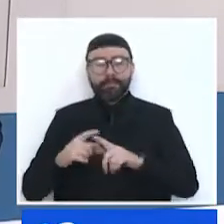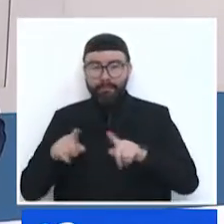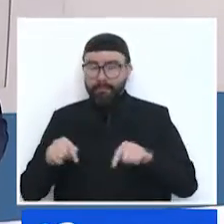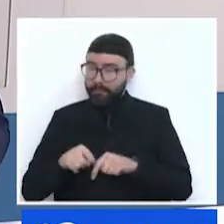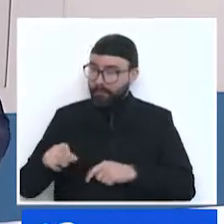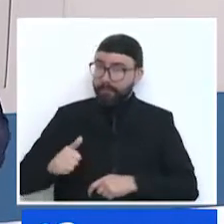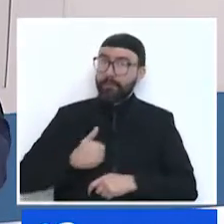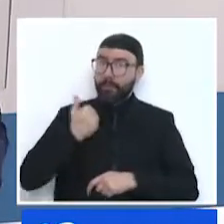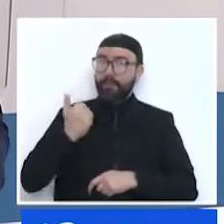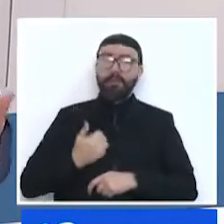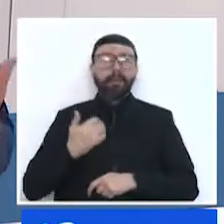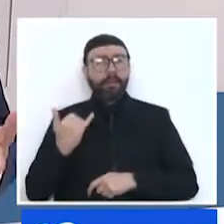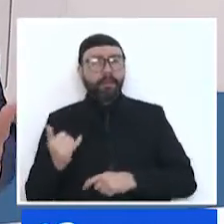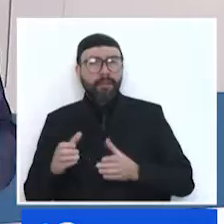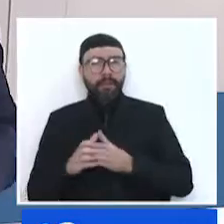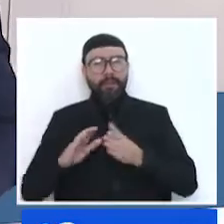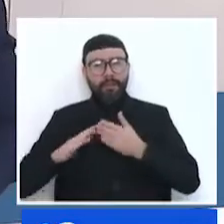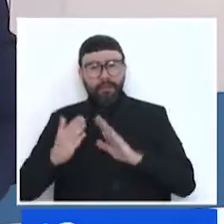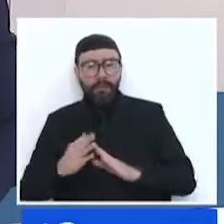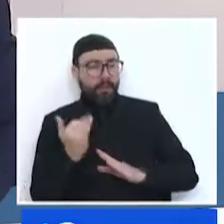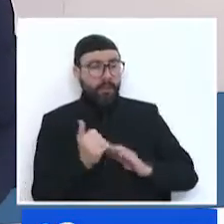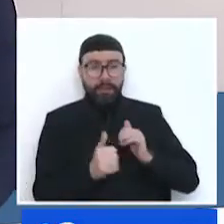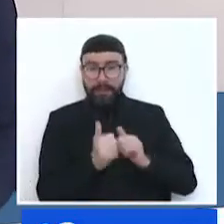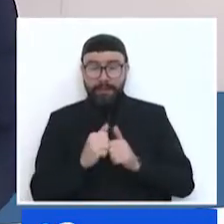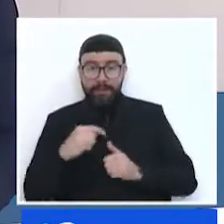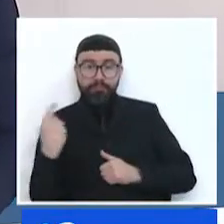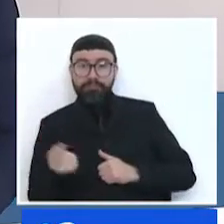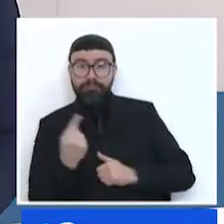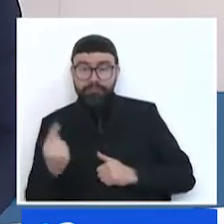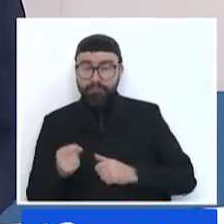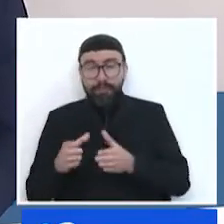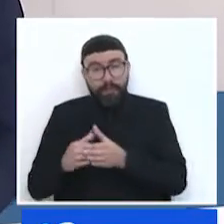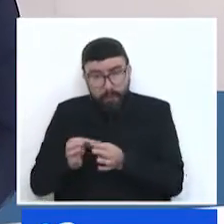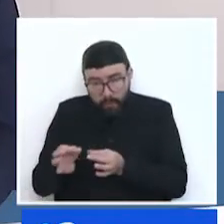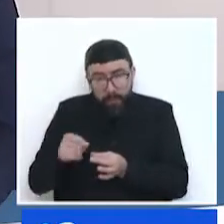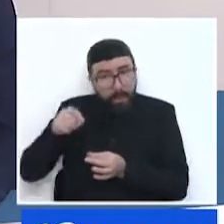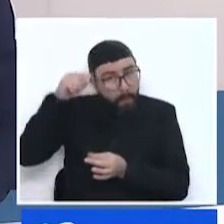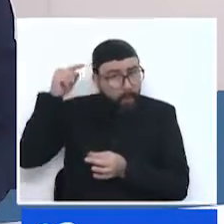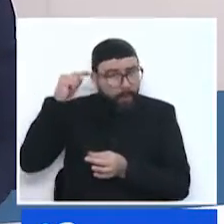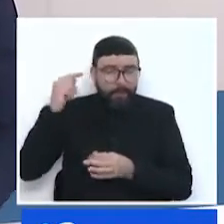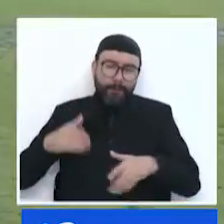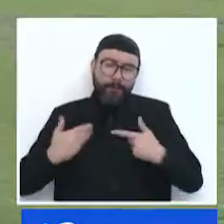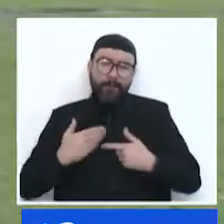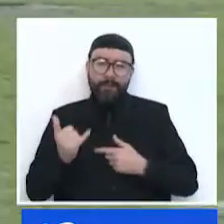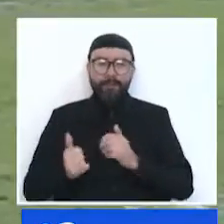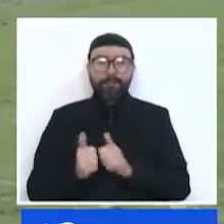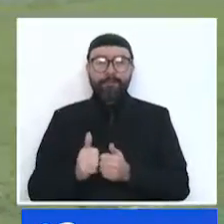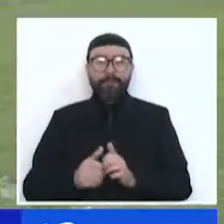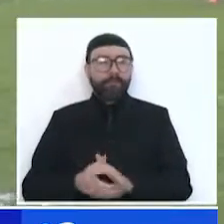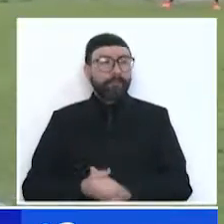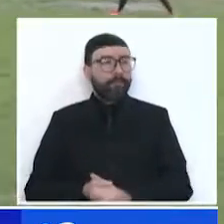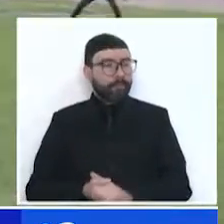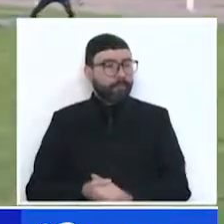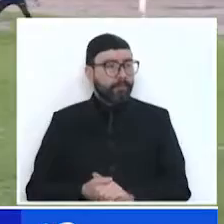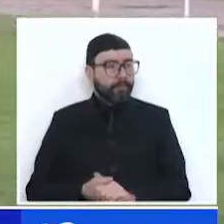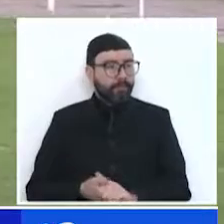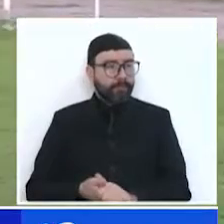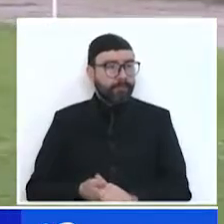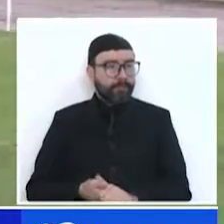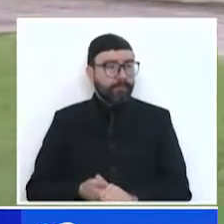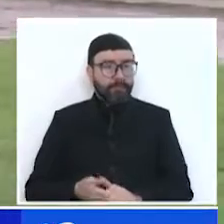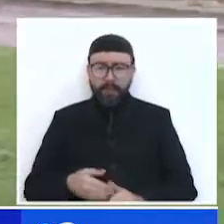oportunidad para que la comunidad y para que los deportistas justamente de Montenegro disfrutaran de este deporte. Un partido